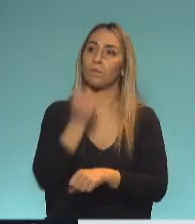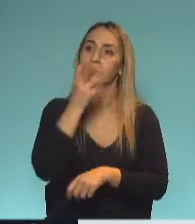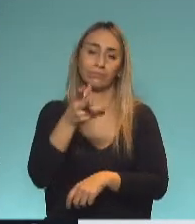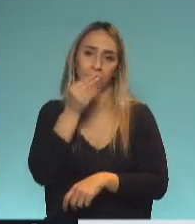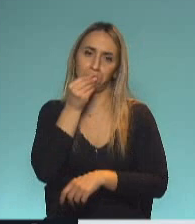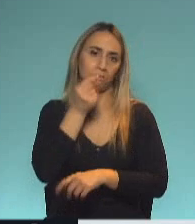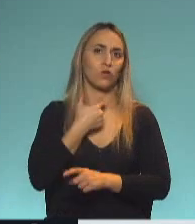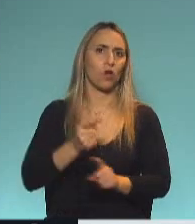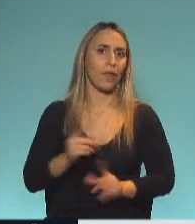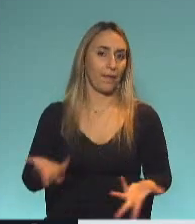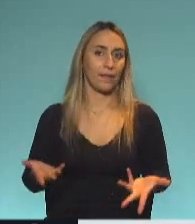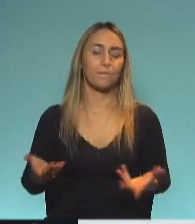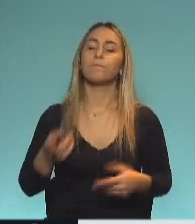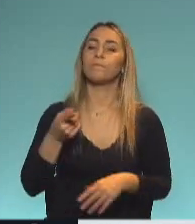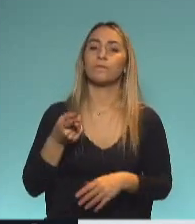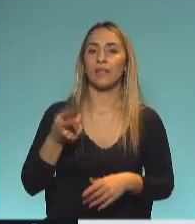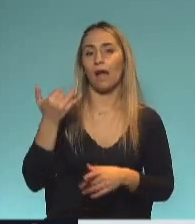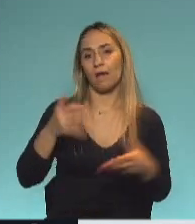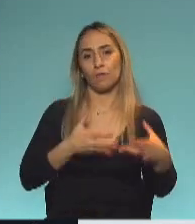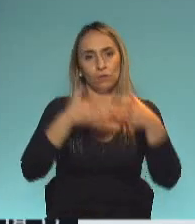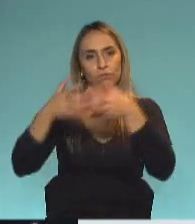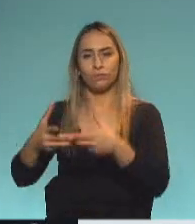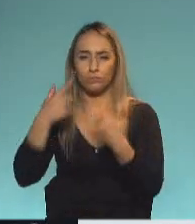este tema, hay un informe de nuestros enviados especiales.